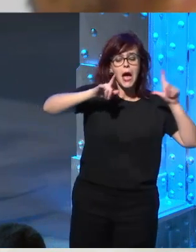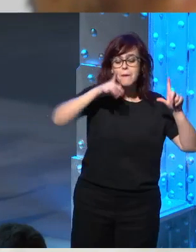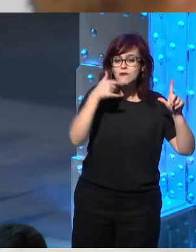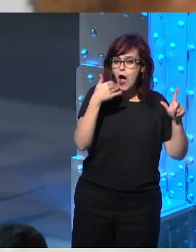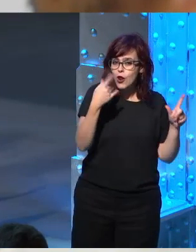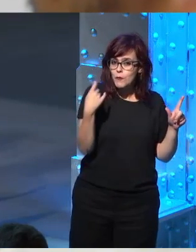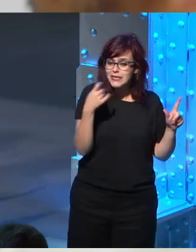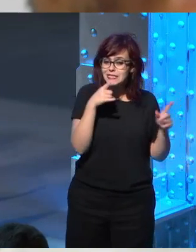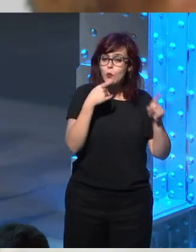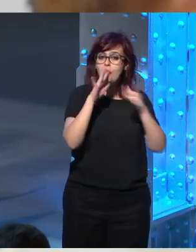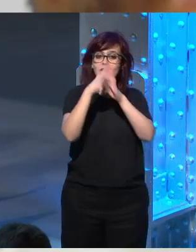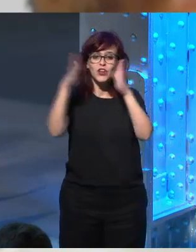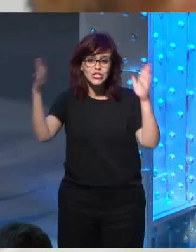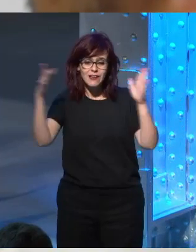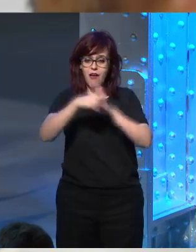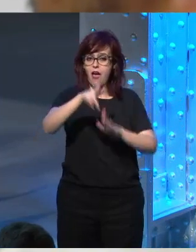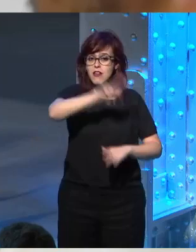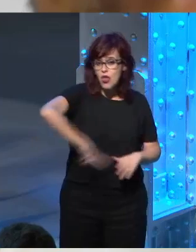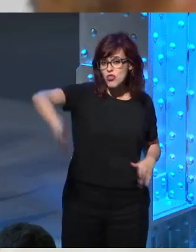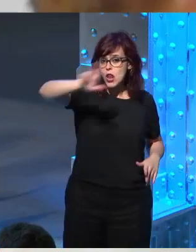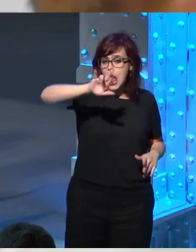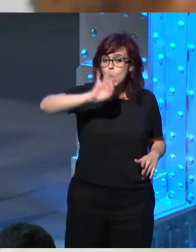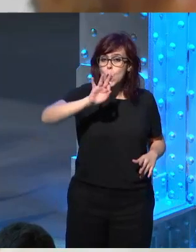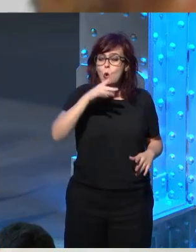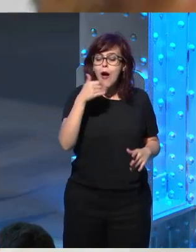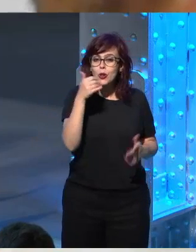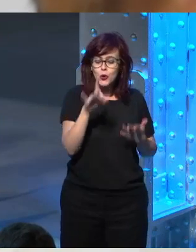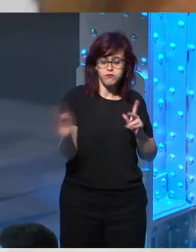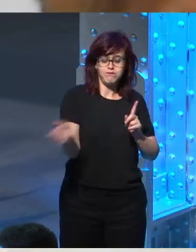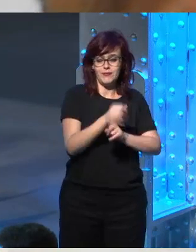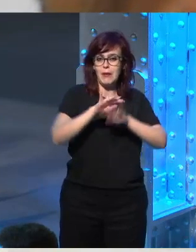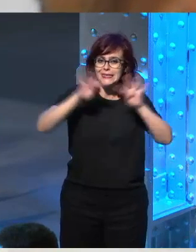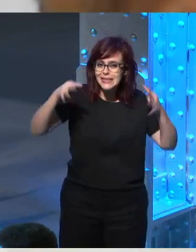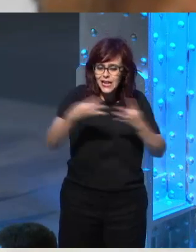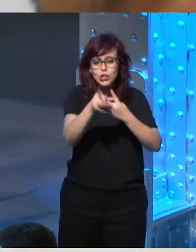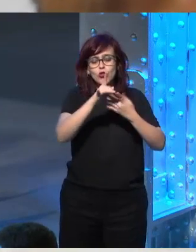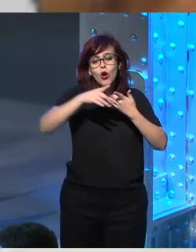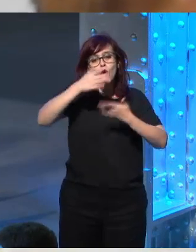haciendo vosotros con la Biblioteca Nacional, ¿no? Y no que encontrar esto que tenemos en Internet, sino llegar a algún